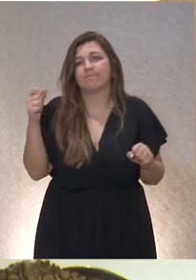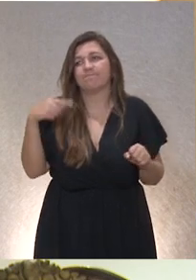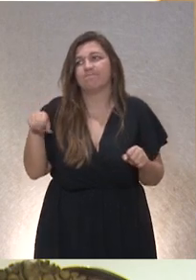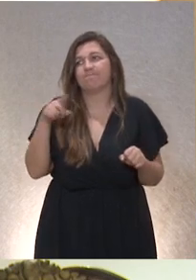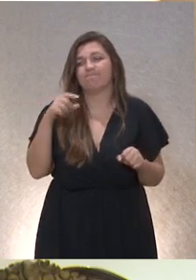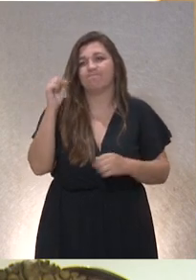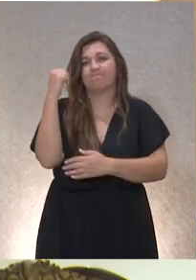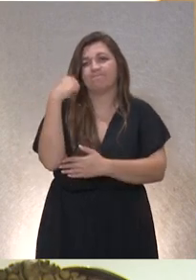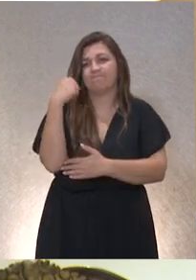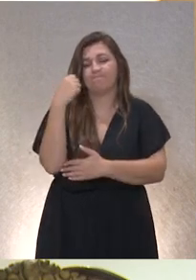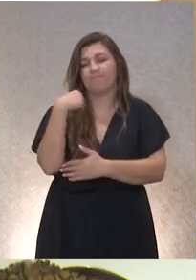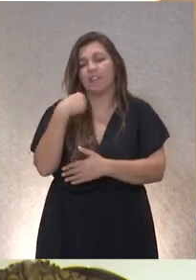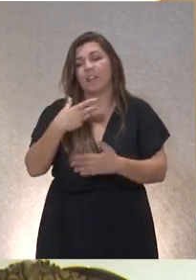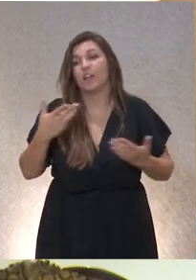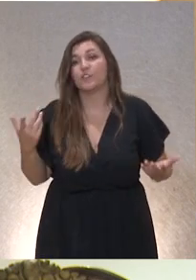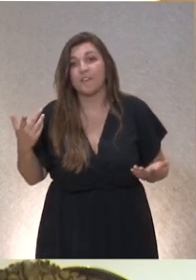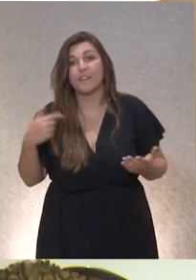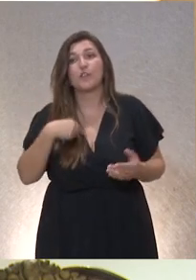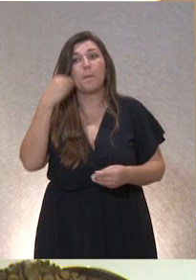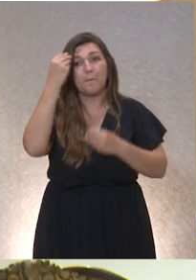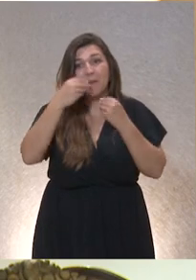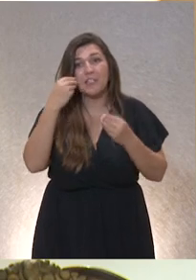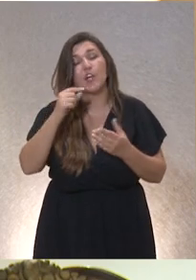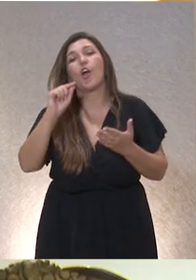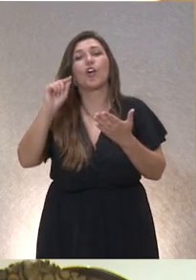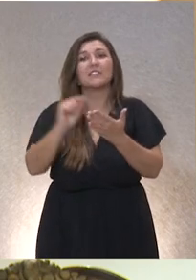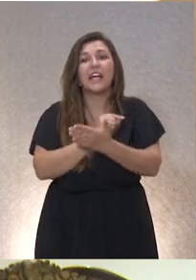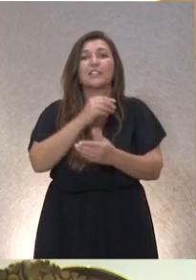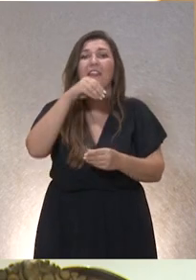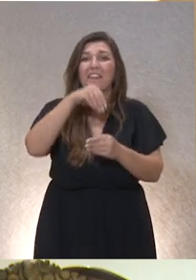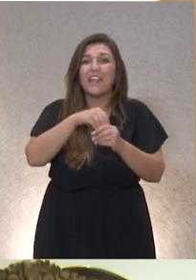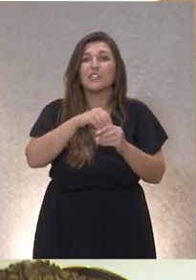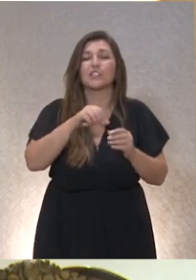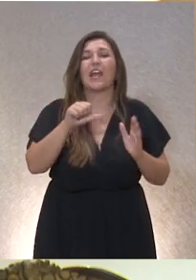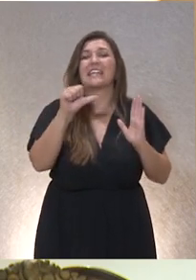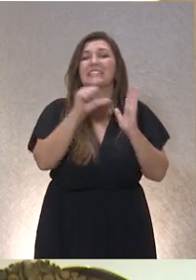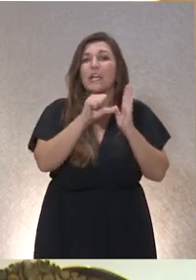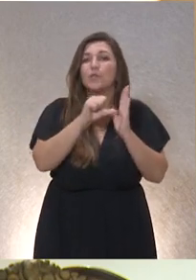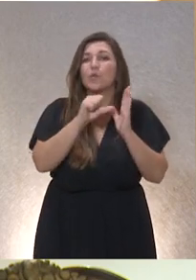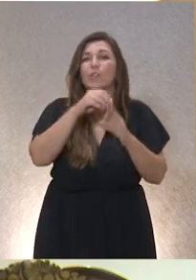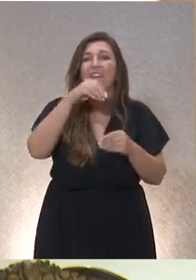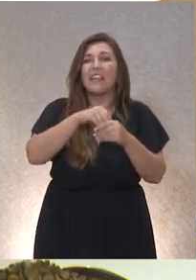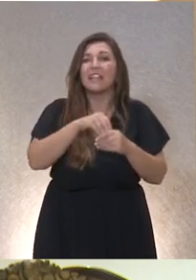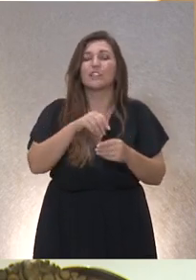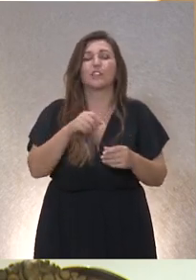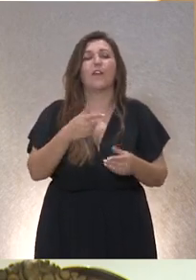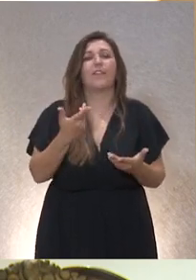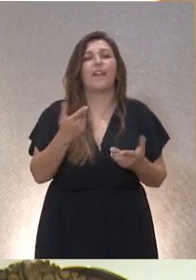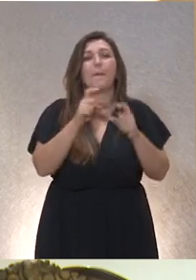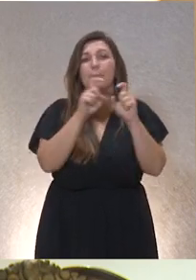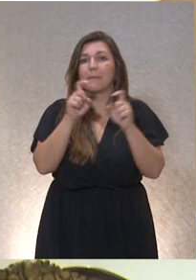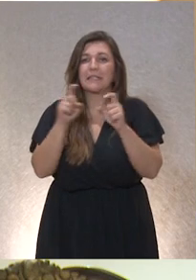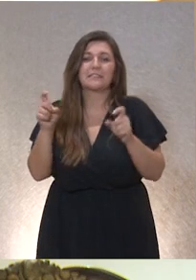aterrizar ese código en los contratos en los estatutos de las empresas editoras sería un buen paso